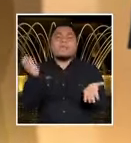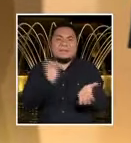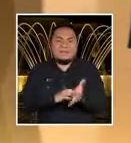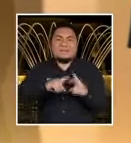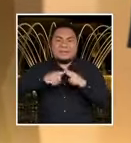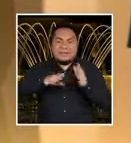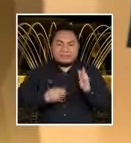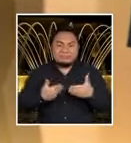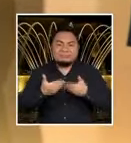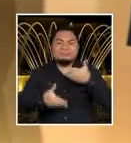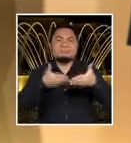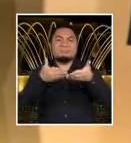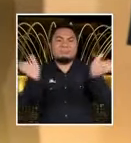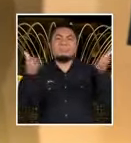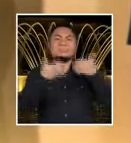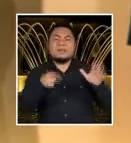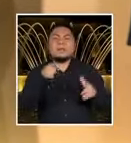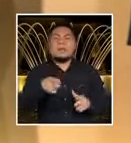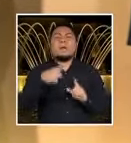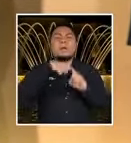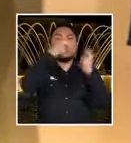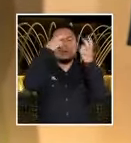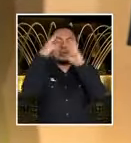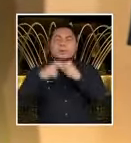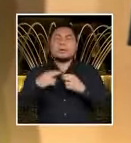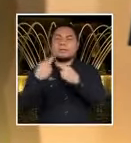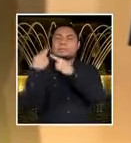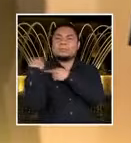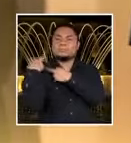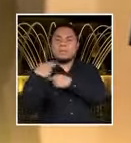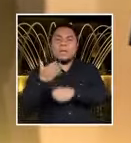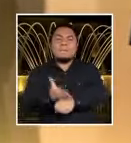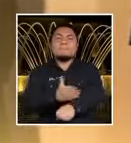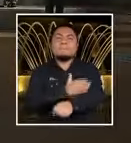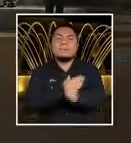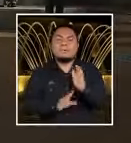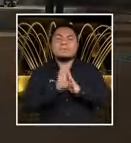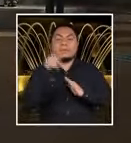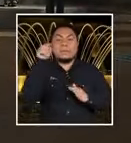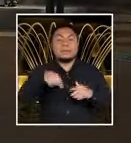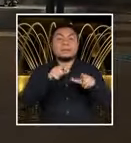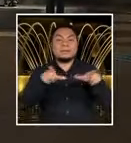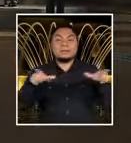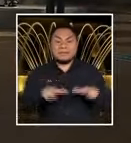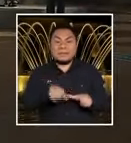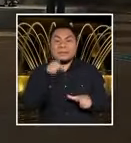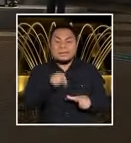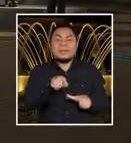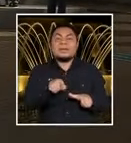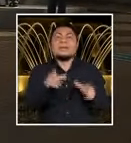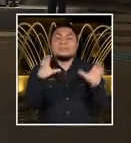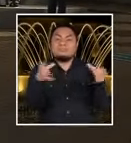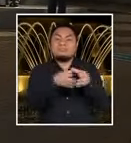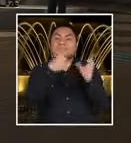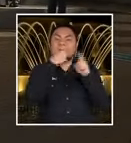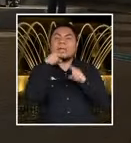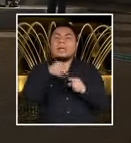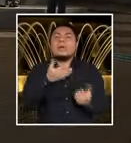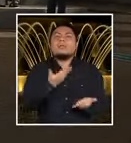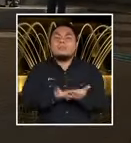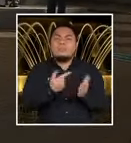a hacer un turismo responsable, progresivo. Este sector que ha demostrado ser